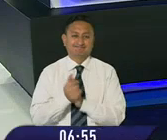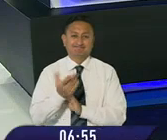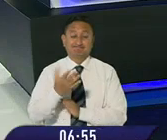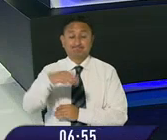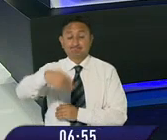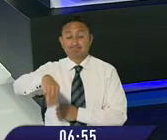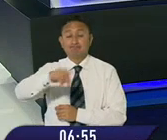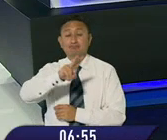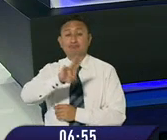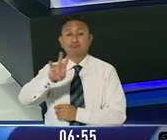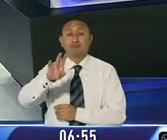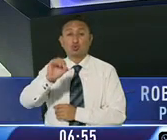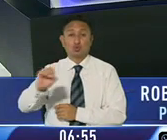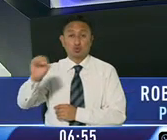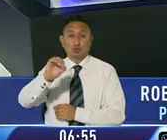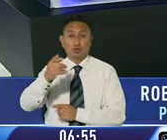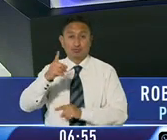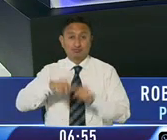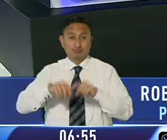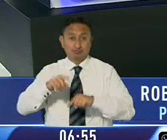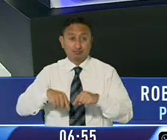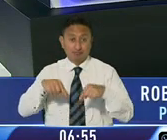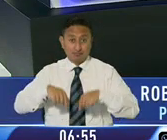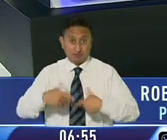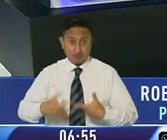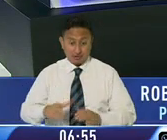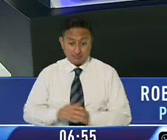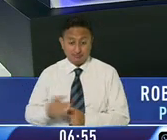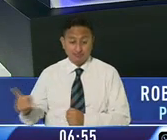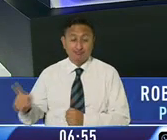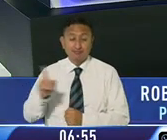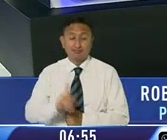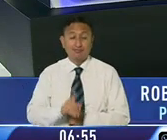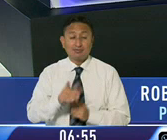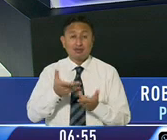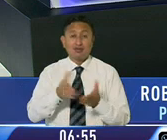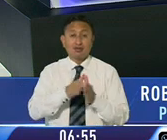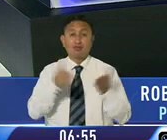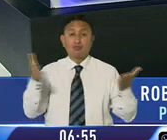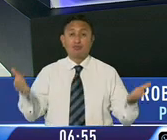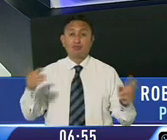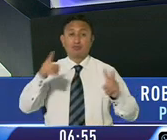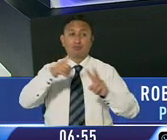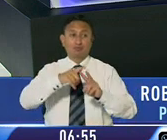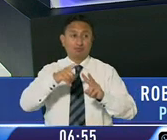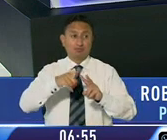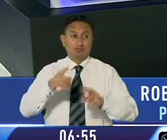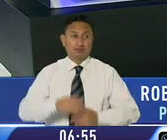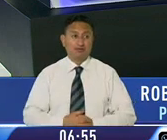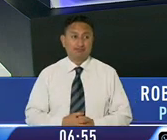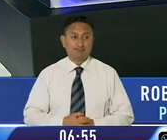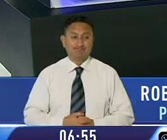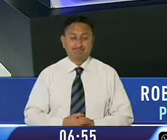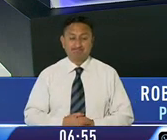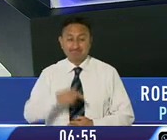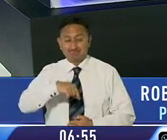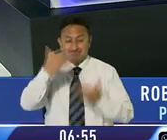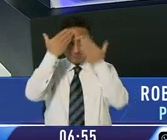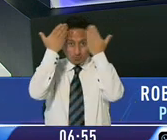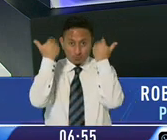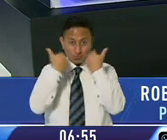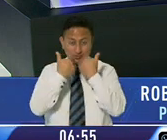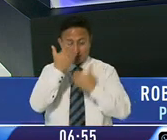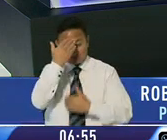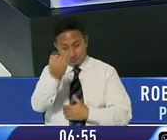Es día miércoles 27 de octubre, amigos queridos. Llega el Señal Nacional y a la emisión de este día de la mañana del Comercio TV a nuestras pantallas de